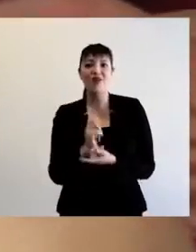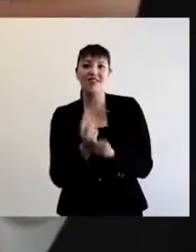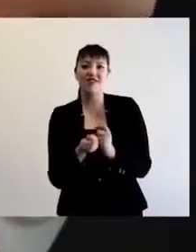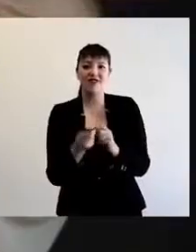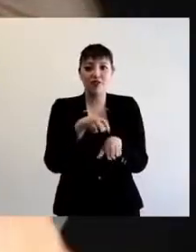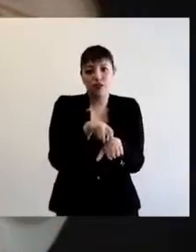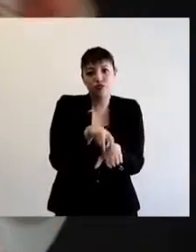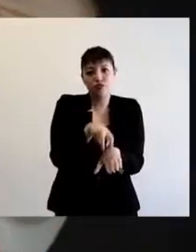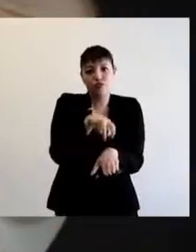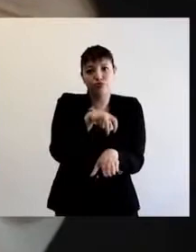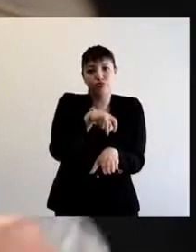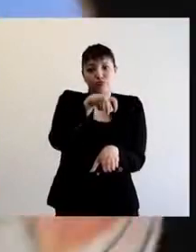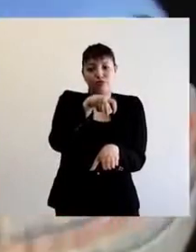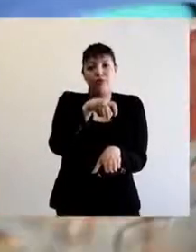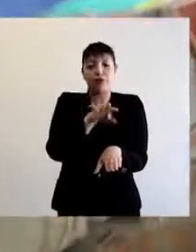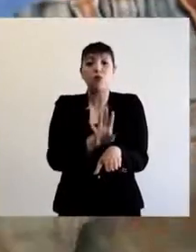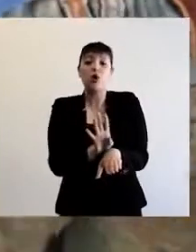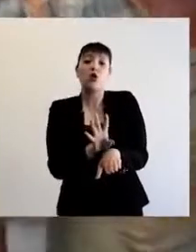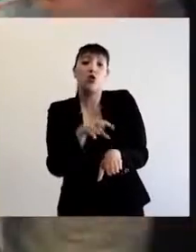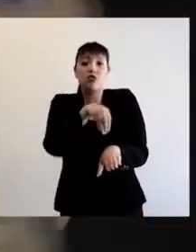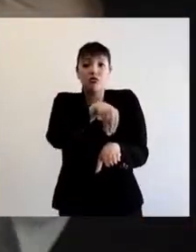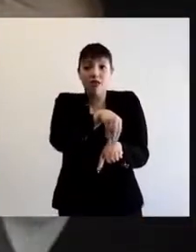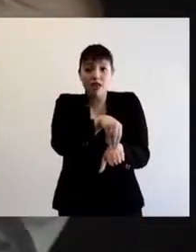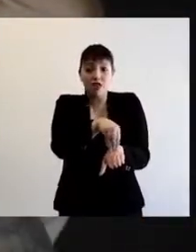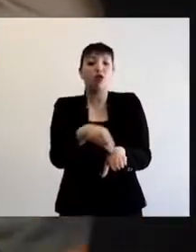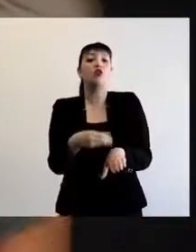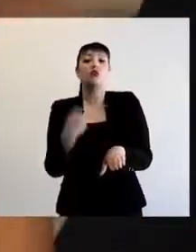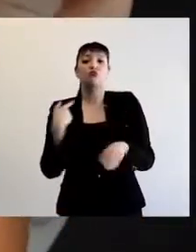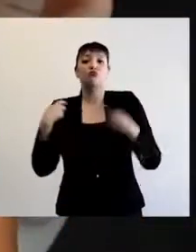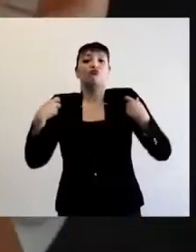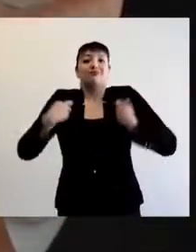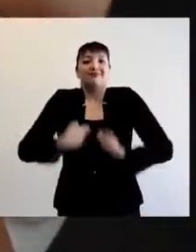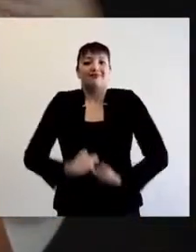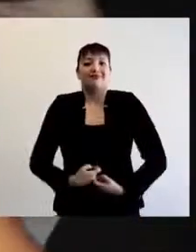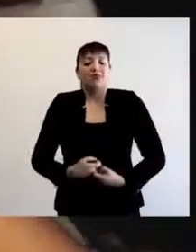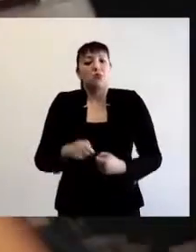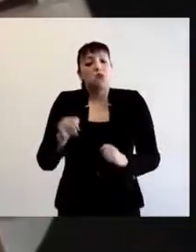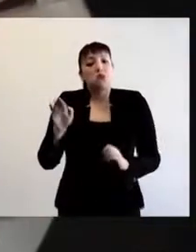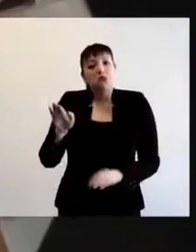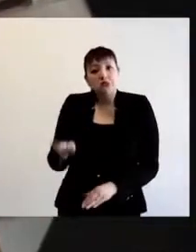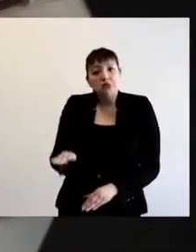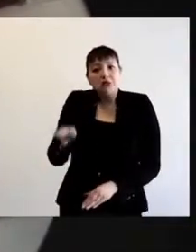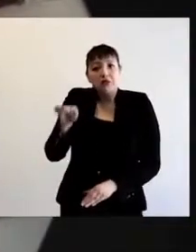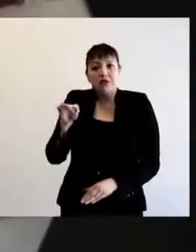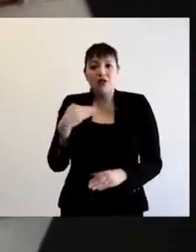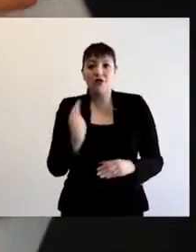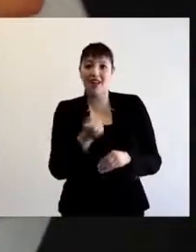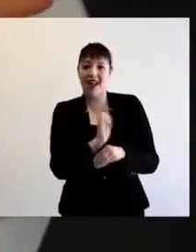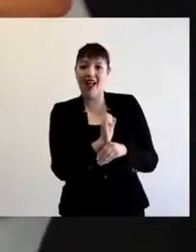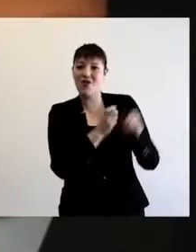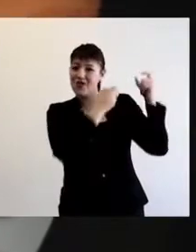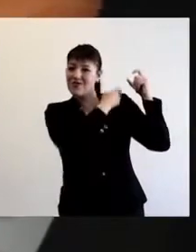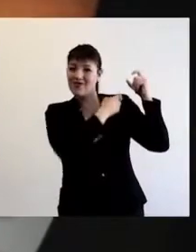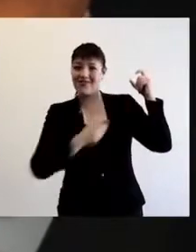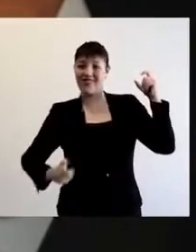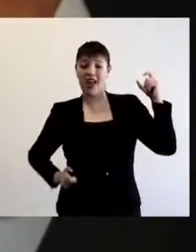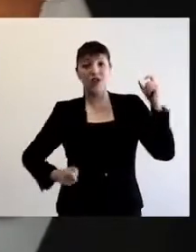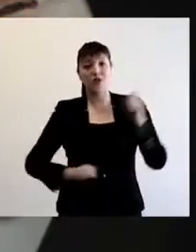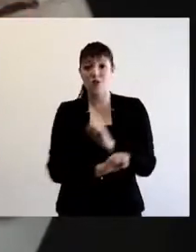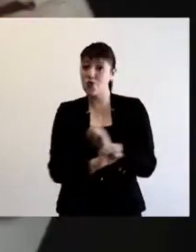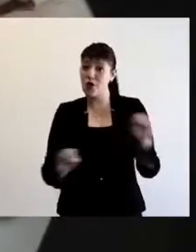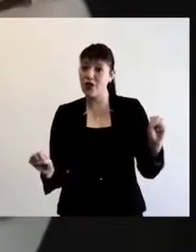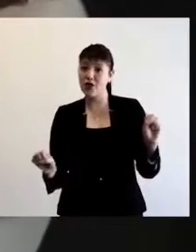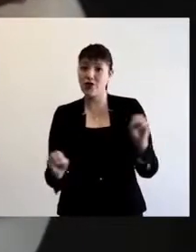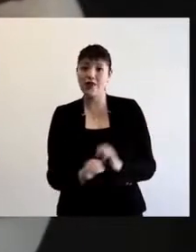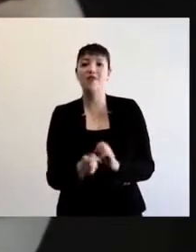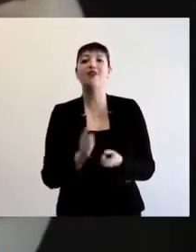los padres es que se fijen más en su caso particular, en su contextura. Y aquí hay síntomas que son claros que te permiten a ti como padre